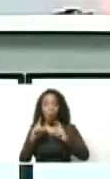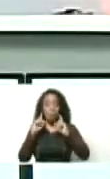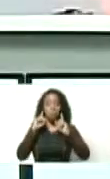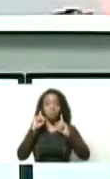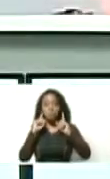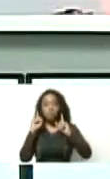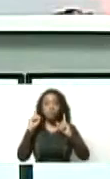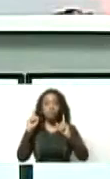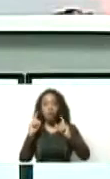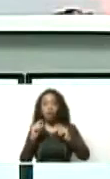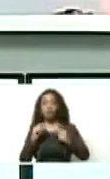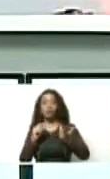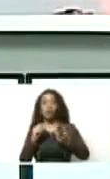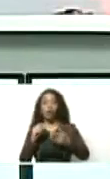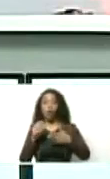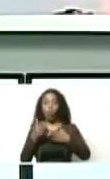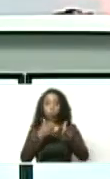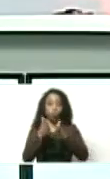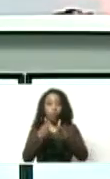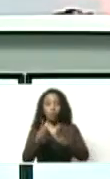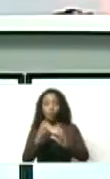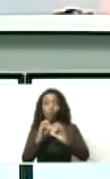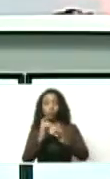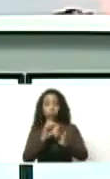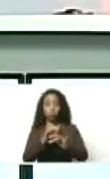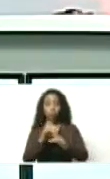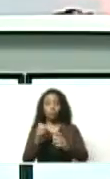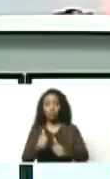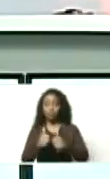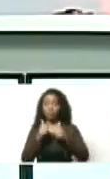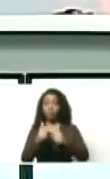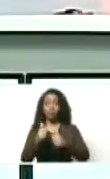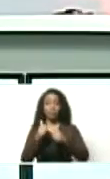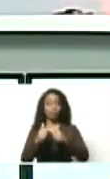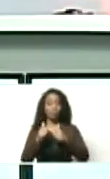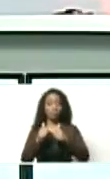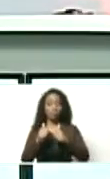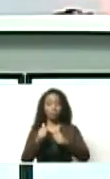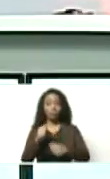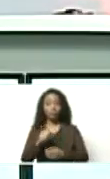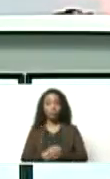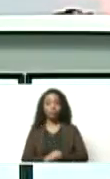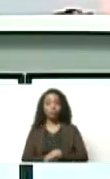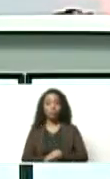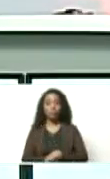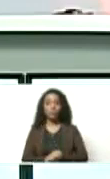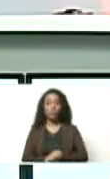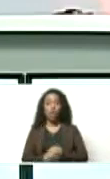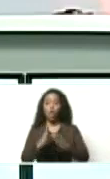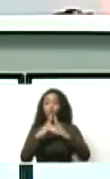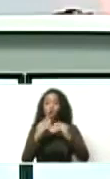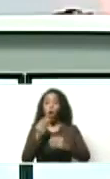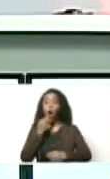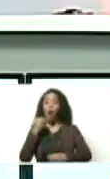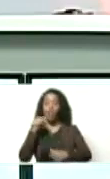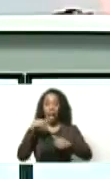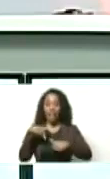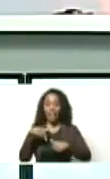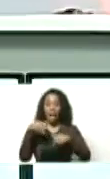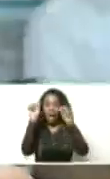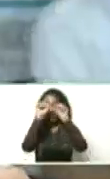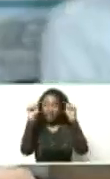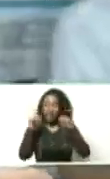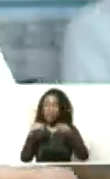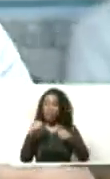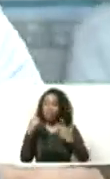el viento, esos trombones suenan, pero tremendo, buena afinación. Puro muchacho del sistema. Bueno, ¿verdad?